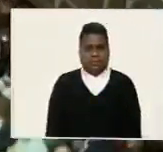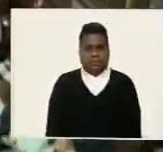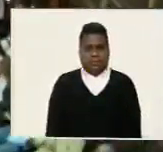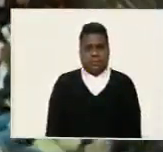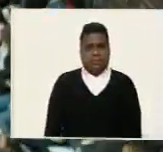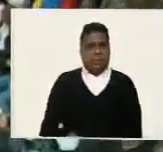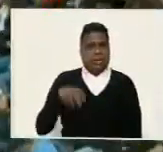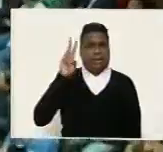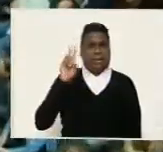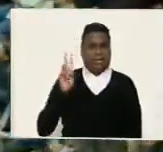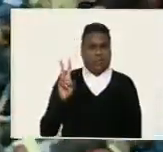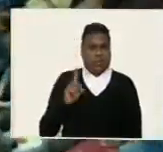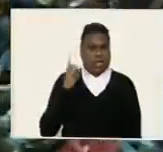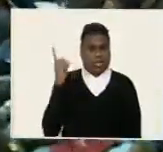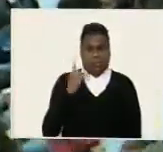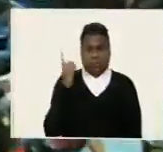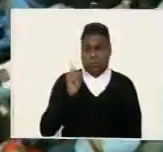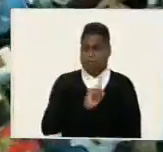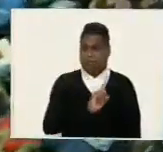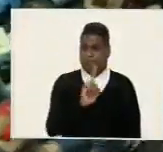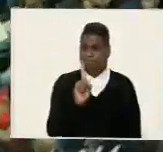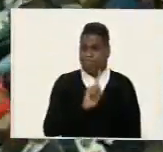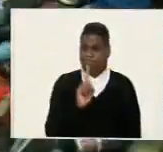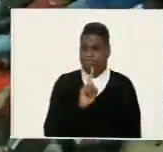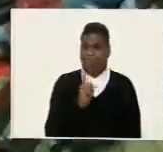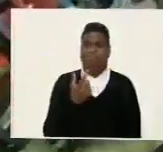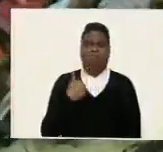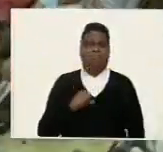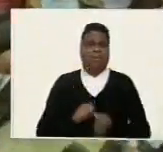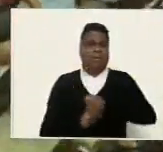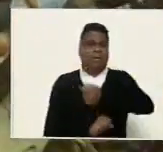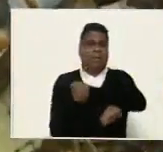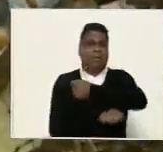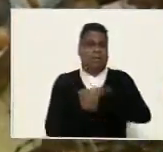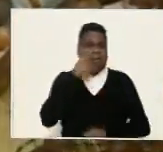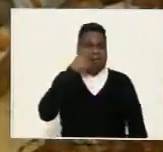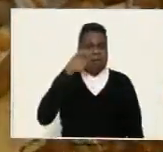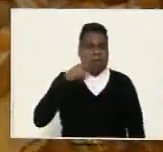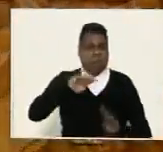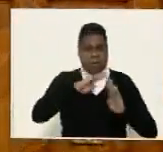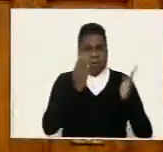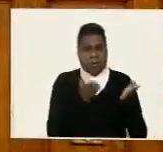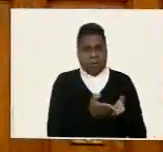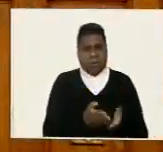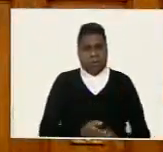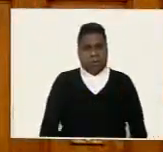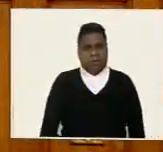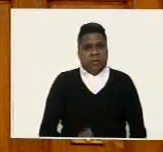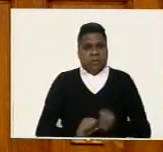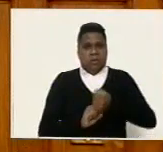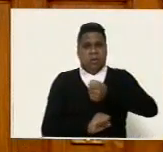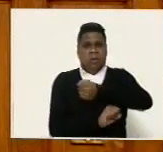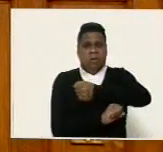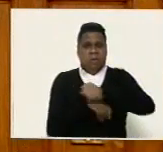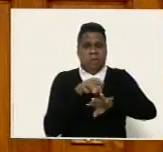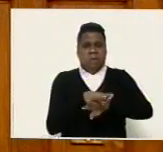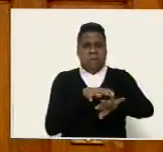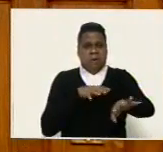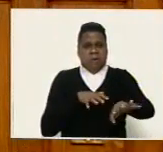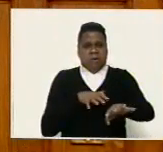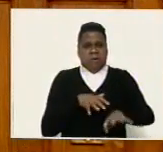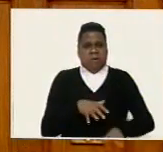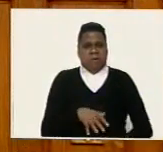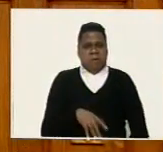Venezuela no está sola, tiene el apoyo de los pueblos del mundo, tiene el apoyo de la mayoría de